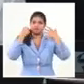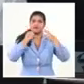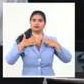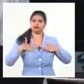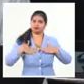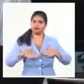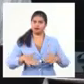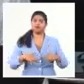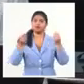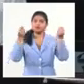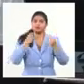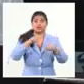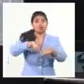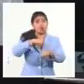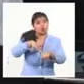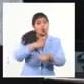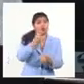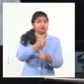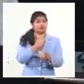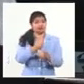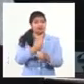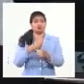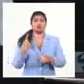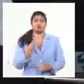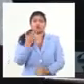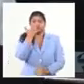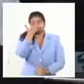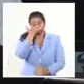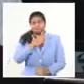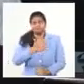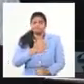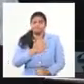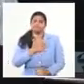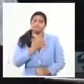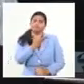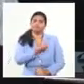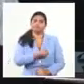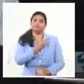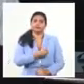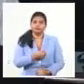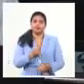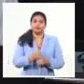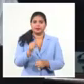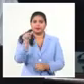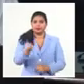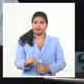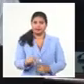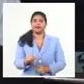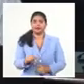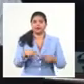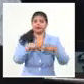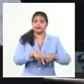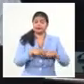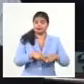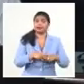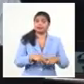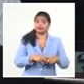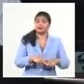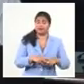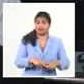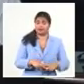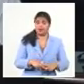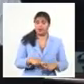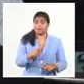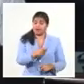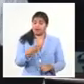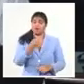muchas horas y con una enorme vergüenza por parte de nuestros trabajadores electroenergéticos para recuperar en el menor tiempo posible